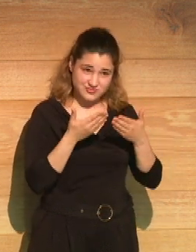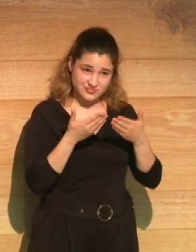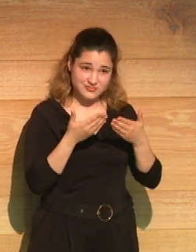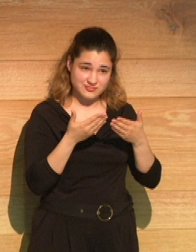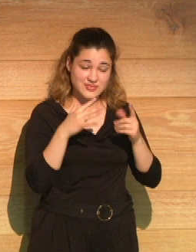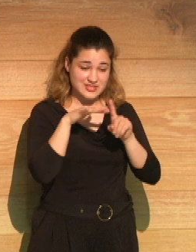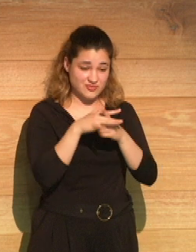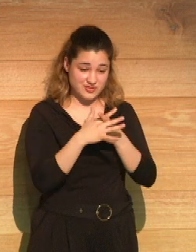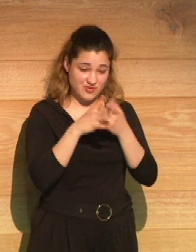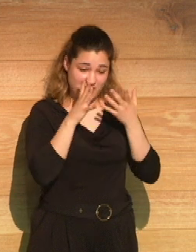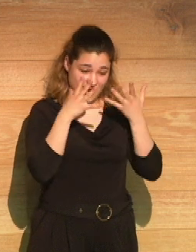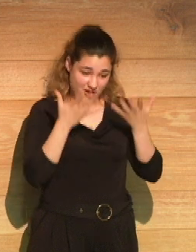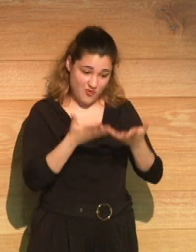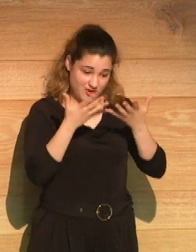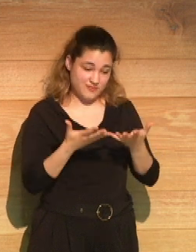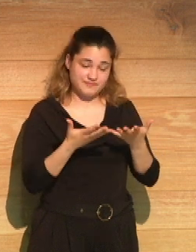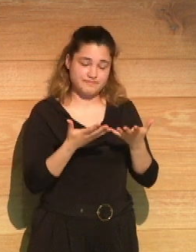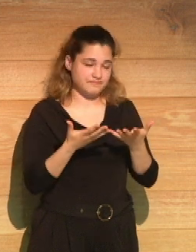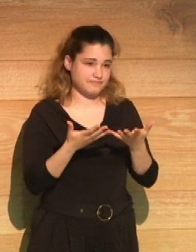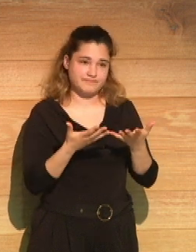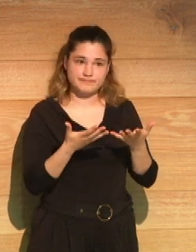la situación actual todavía es muy